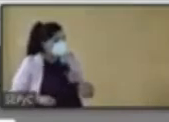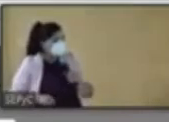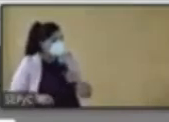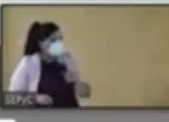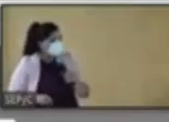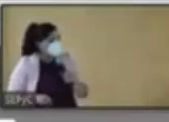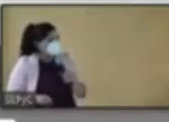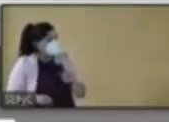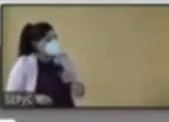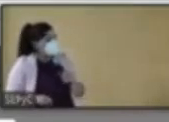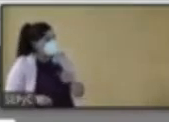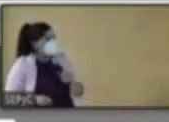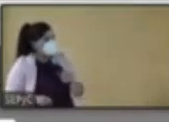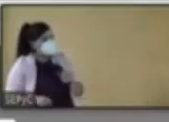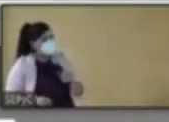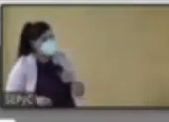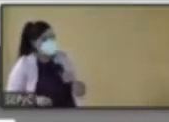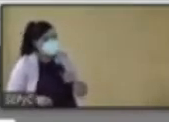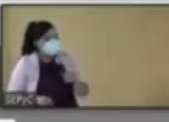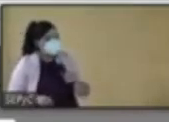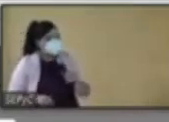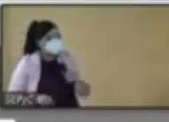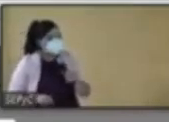este se encuentra.